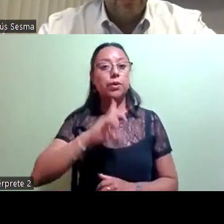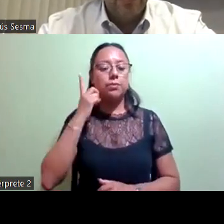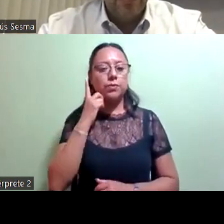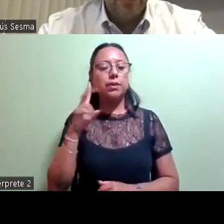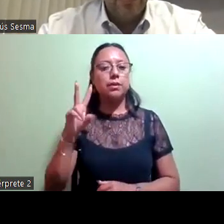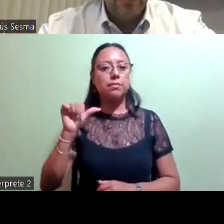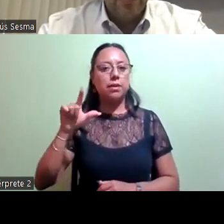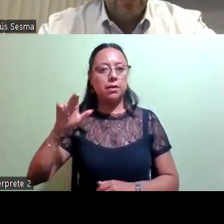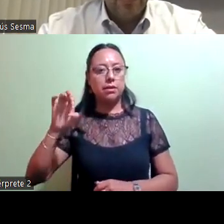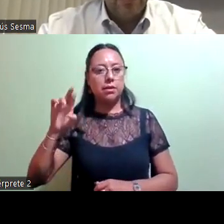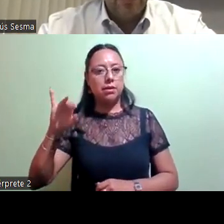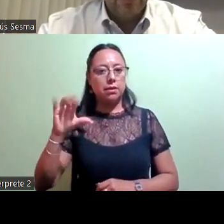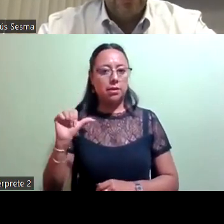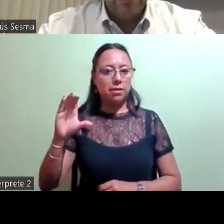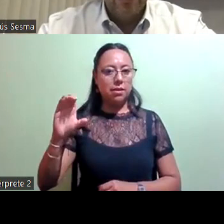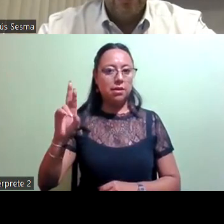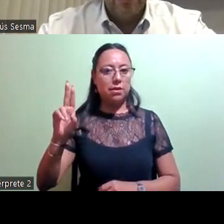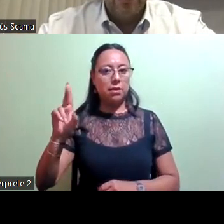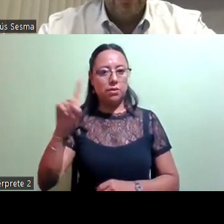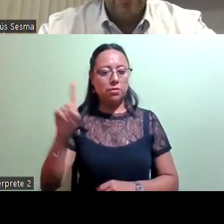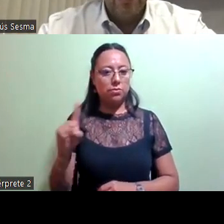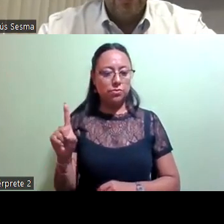Valeria Cruz Flores.